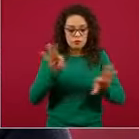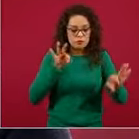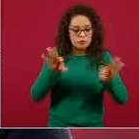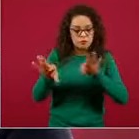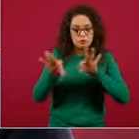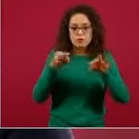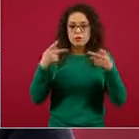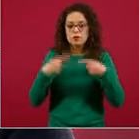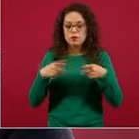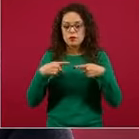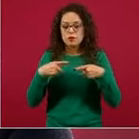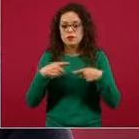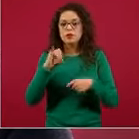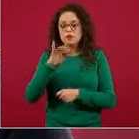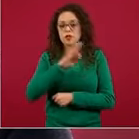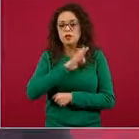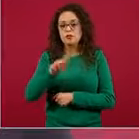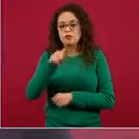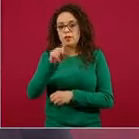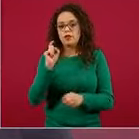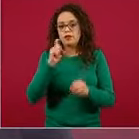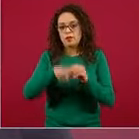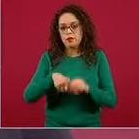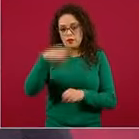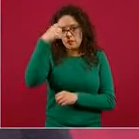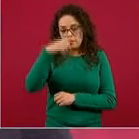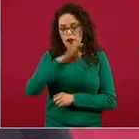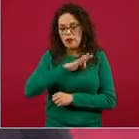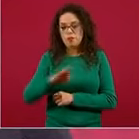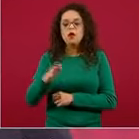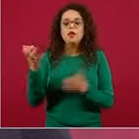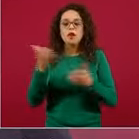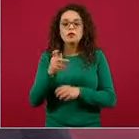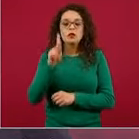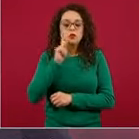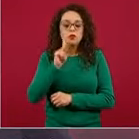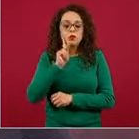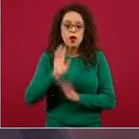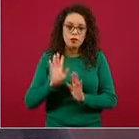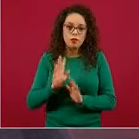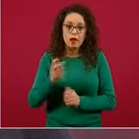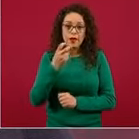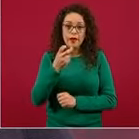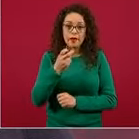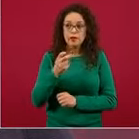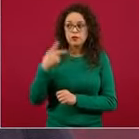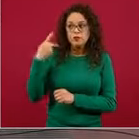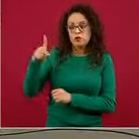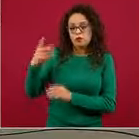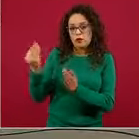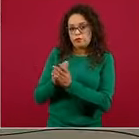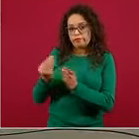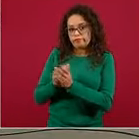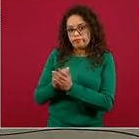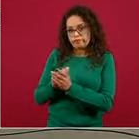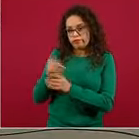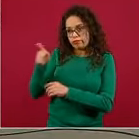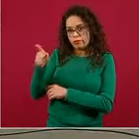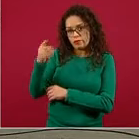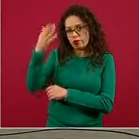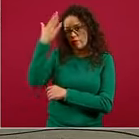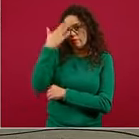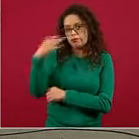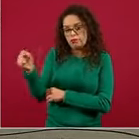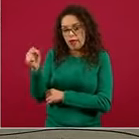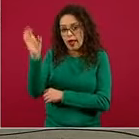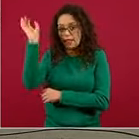pudiera ingresar a este tipo de protocolos. Esto lógicamente se deja en el ámbito científico y se deja en las unidades